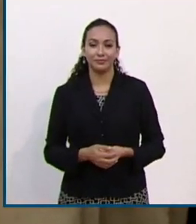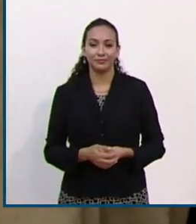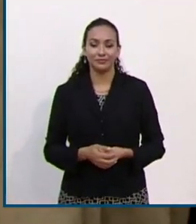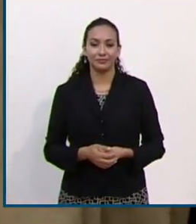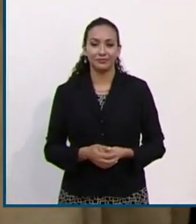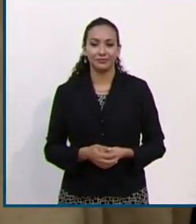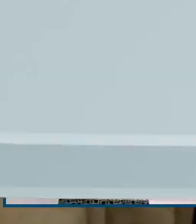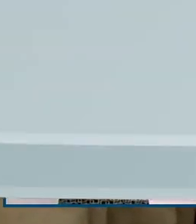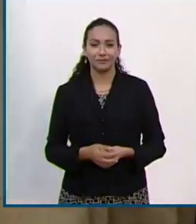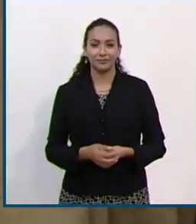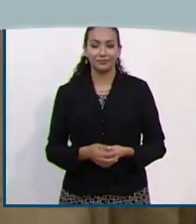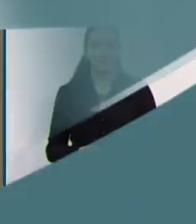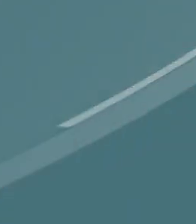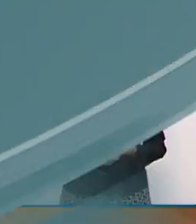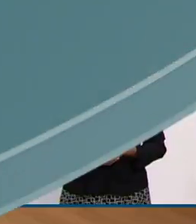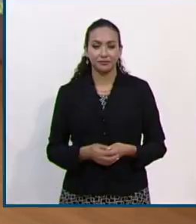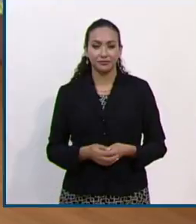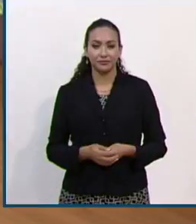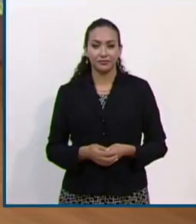Peña.